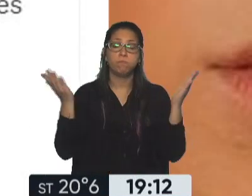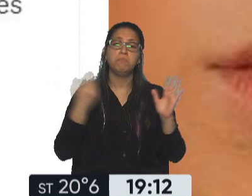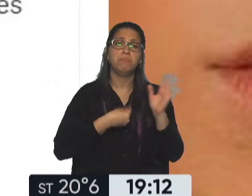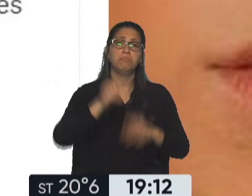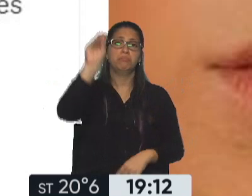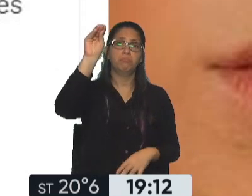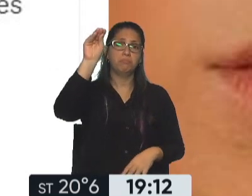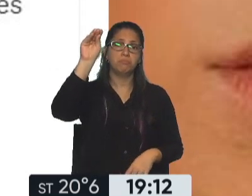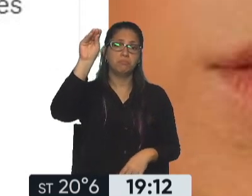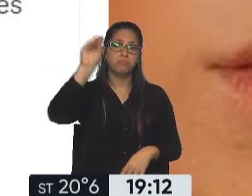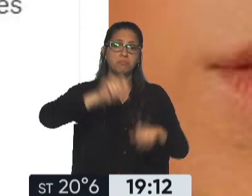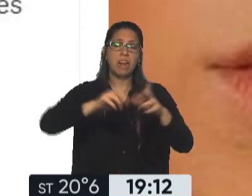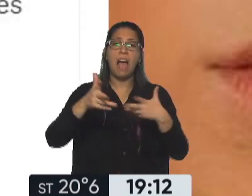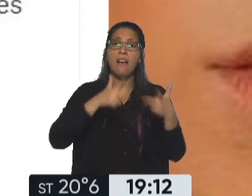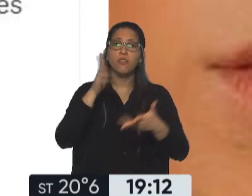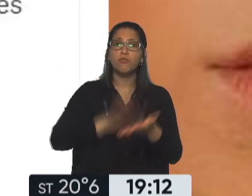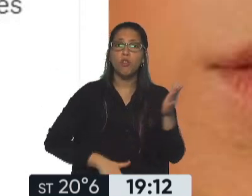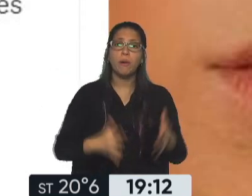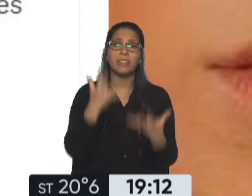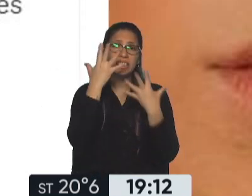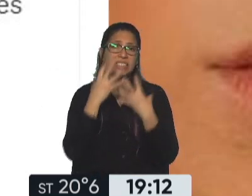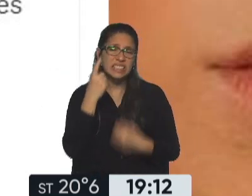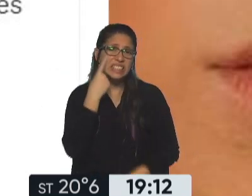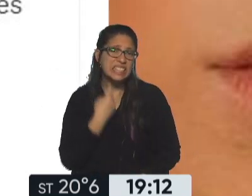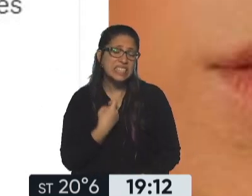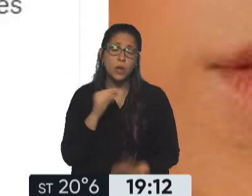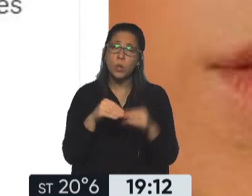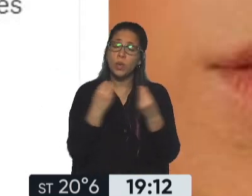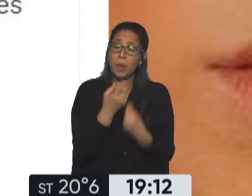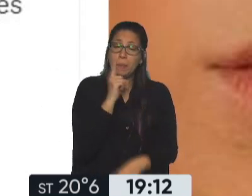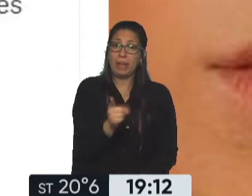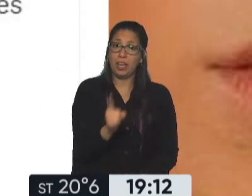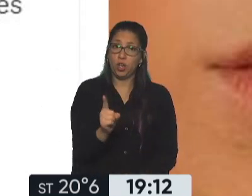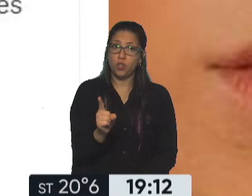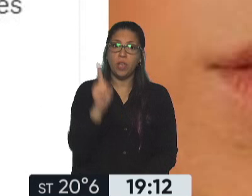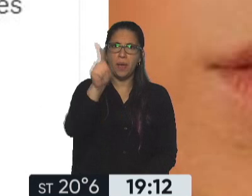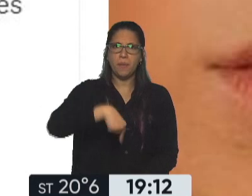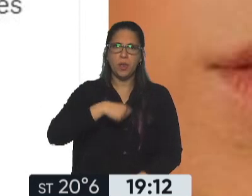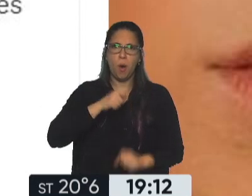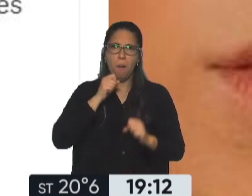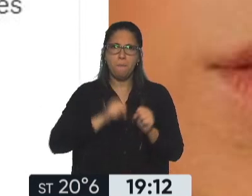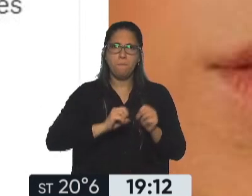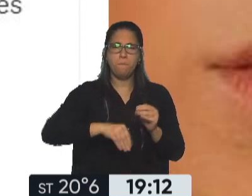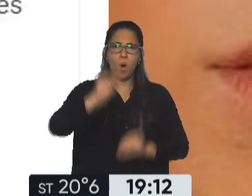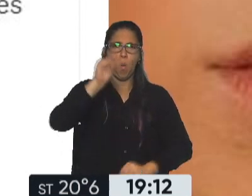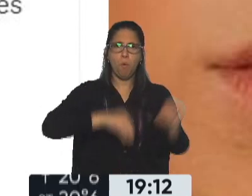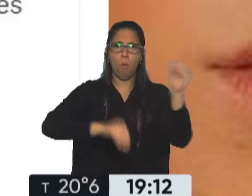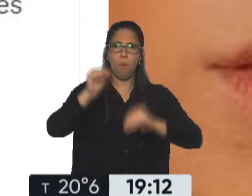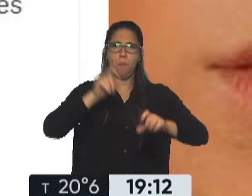de tristeza y de un resultado peligroso. Y ante las repercusiones que tuvo su